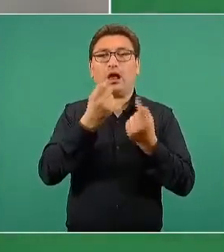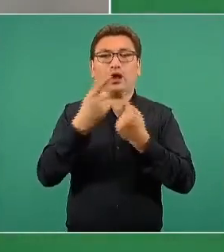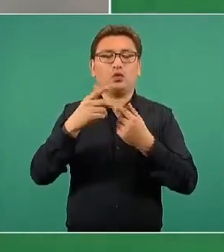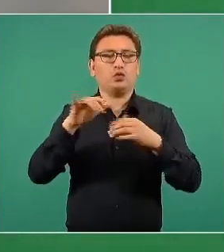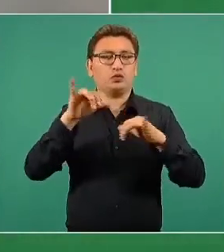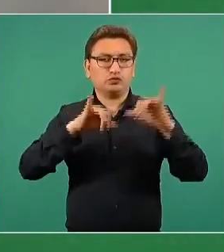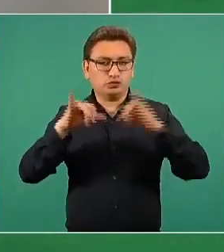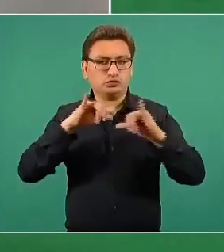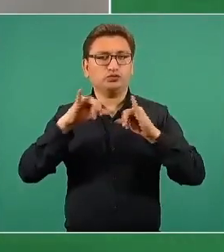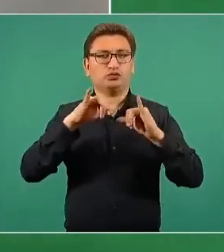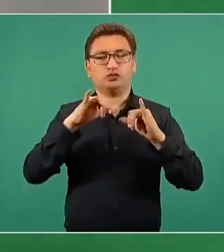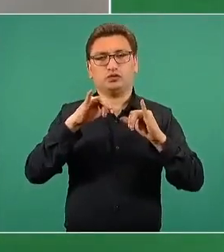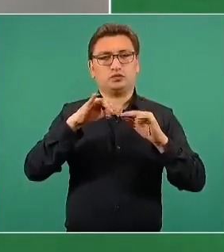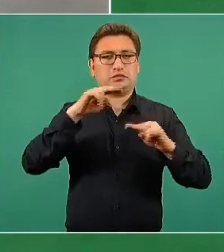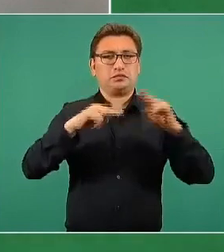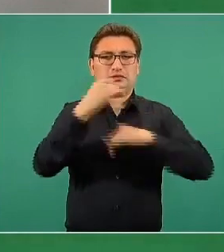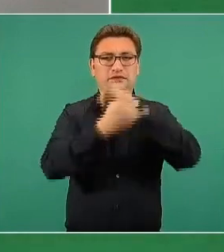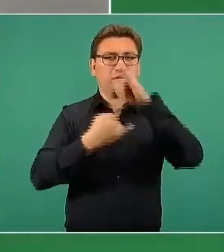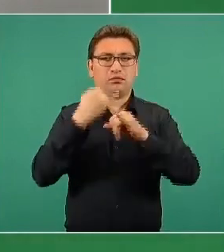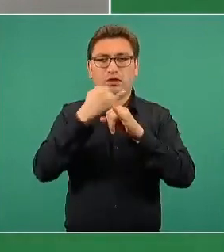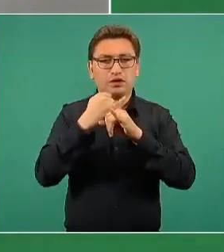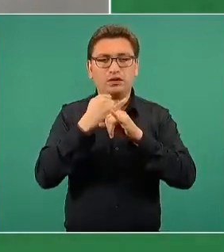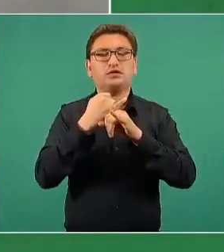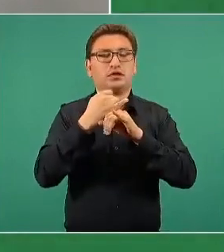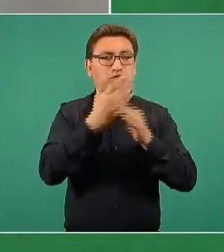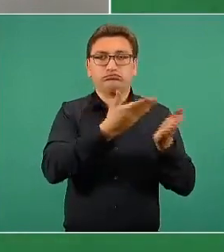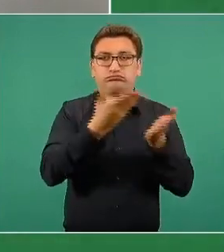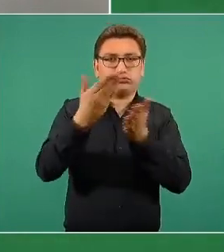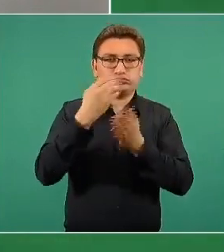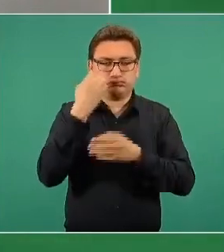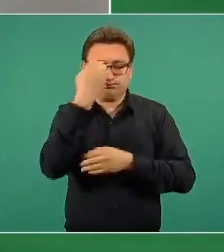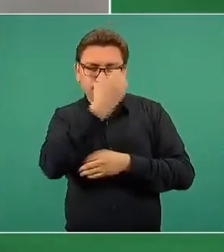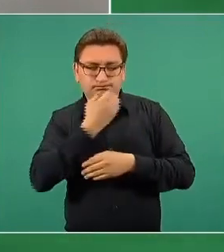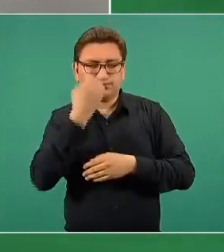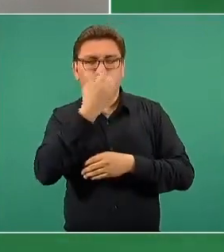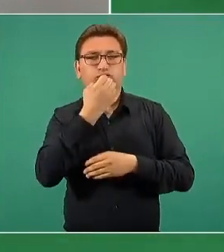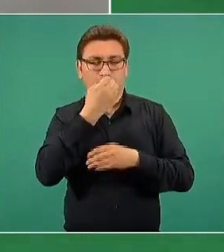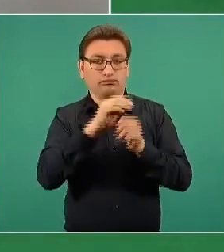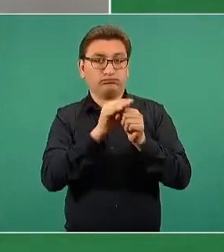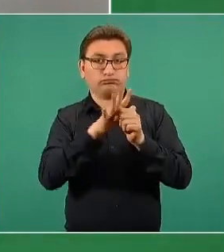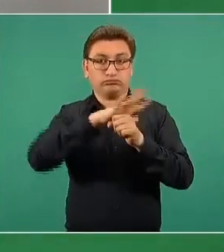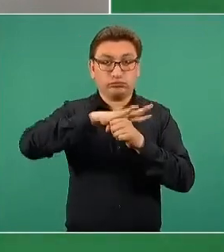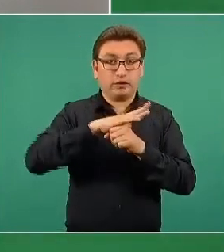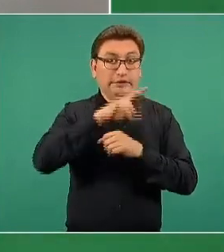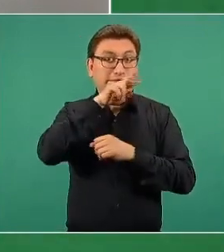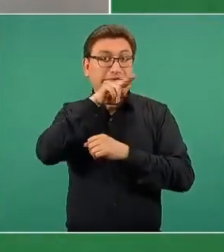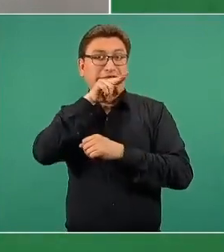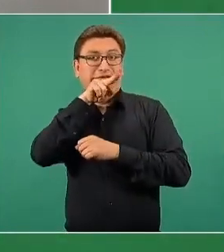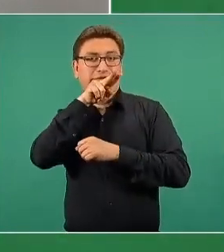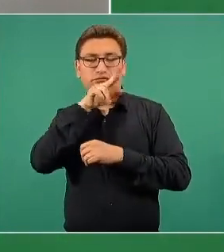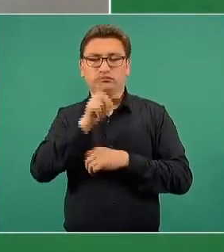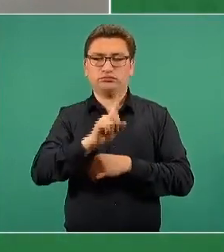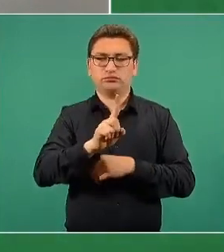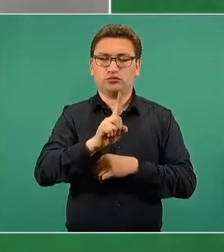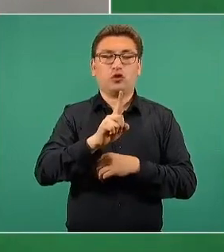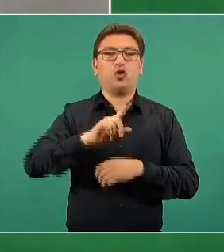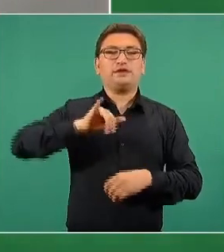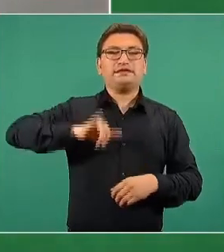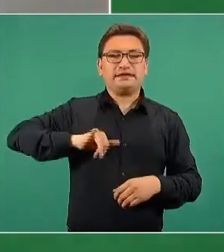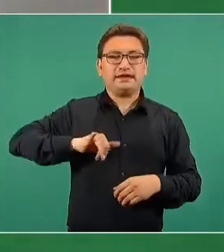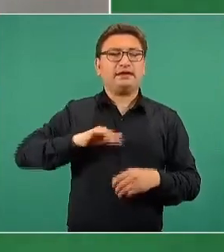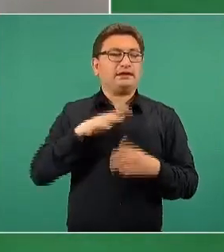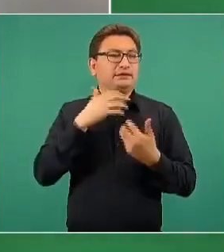científicas a nivel internacional para su estudio. Afortunadamente no es una variante de preocupación, es de